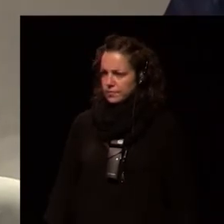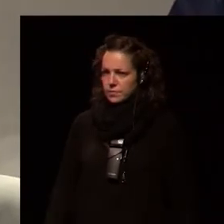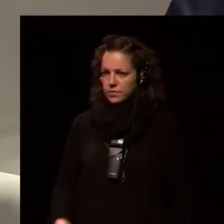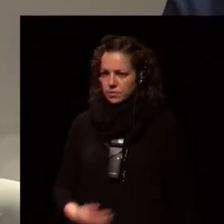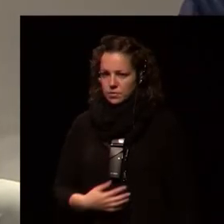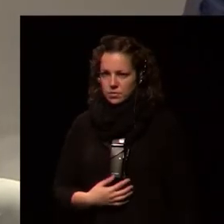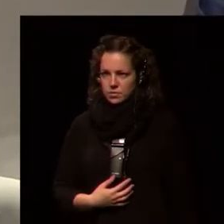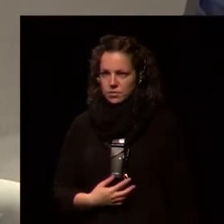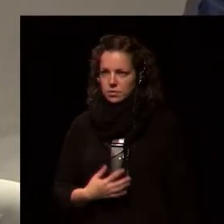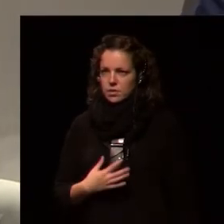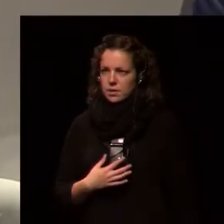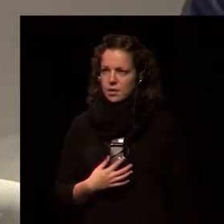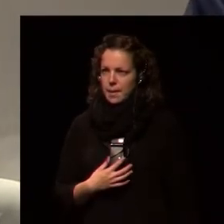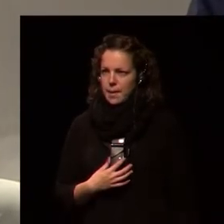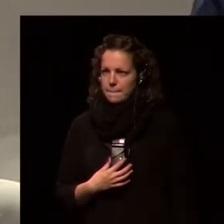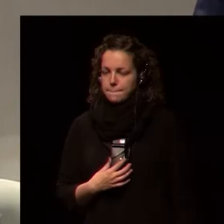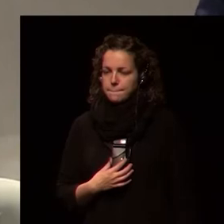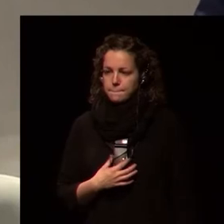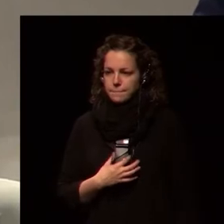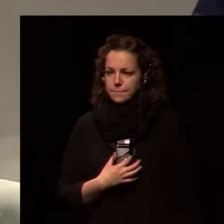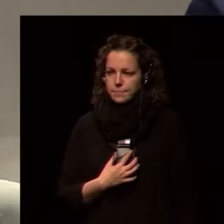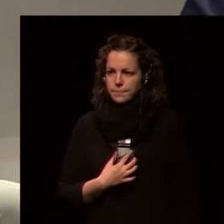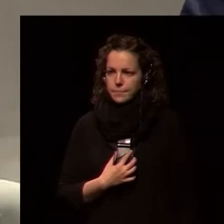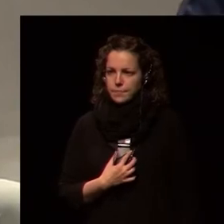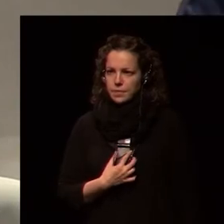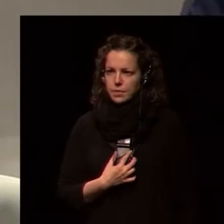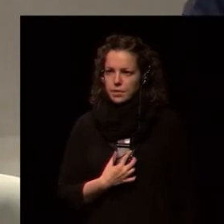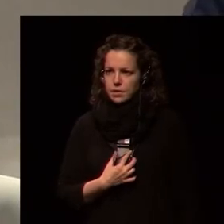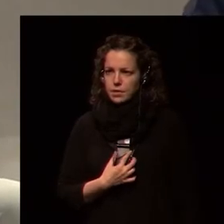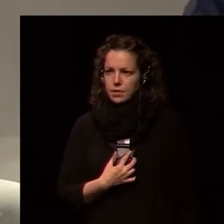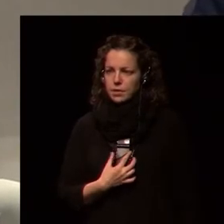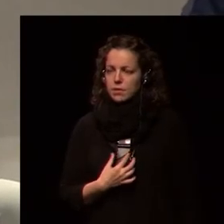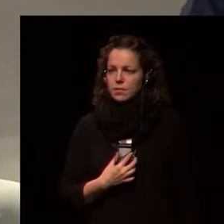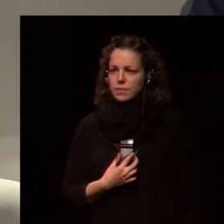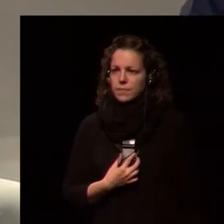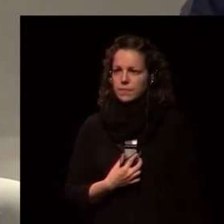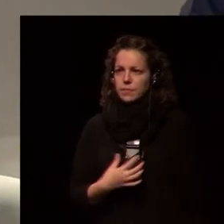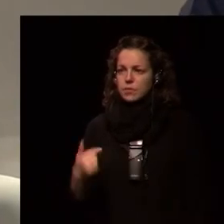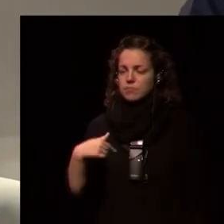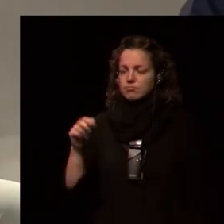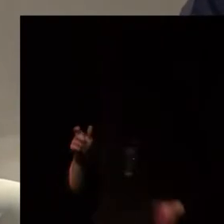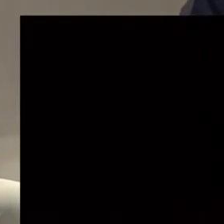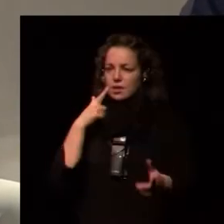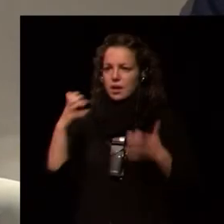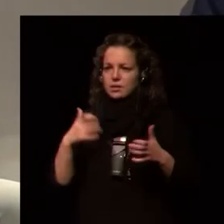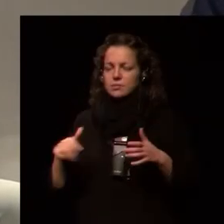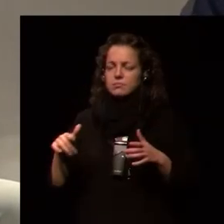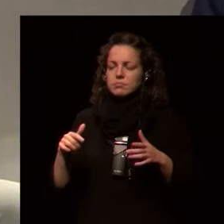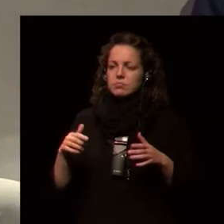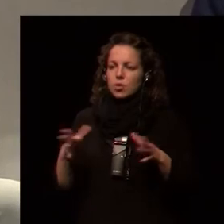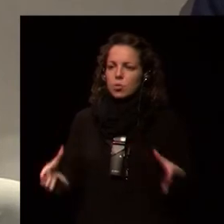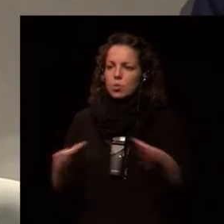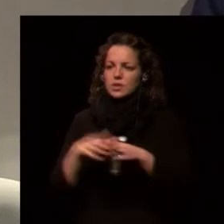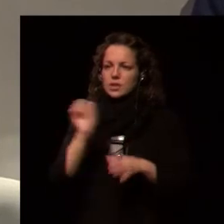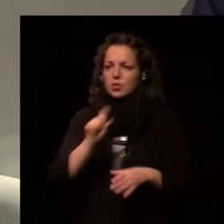I entered the world of community Yo llegué art 35 years ago al mundo in 1983, de las artes comunitarias en